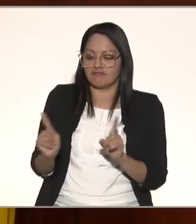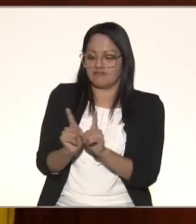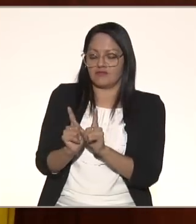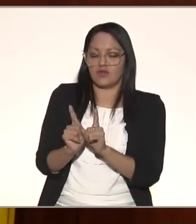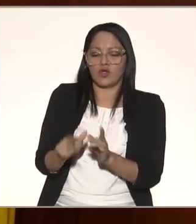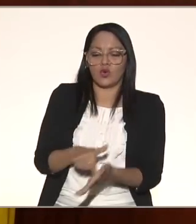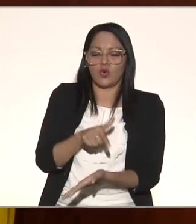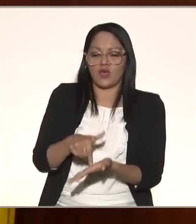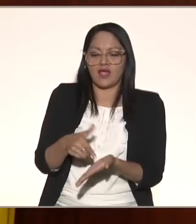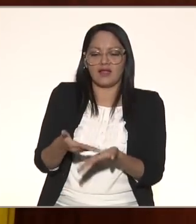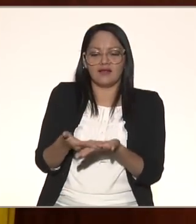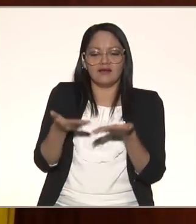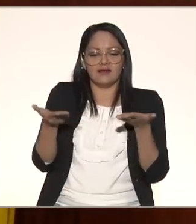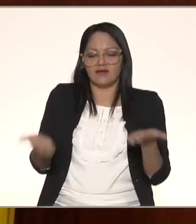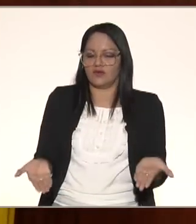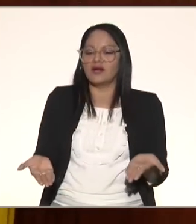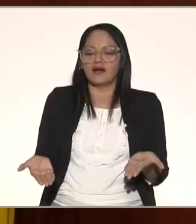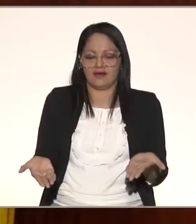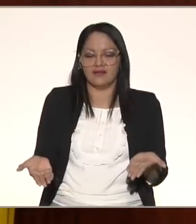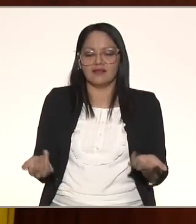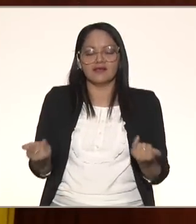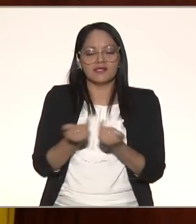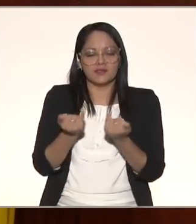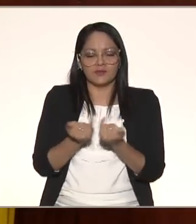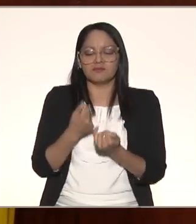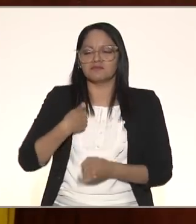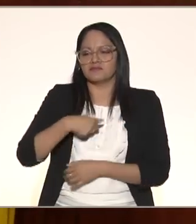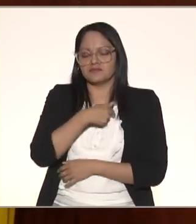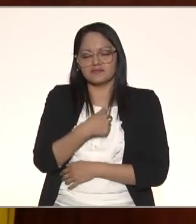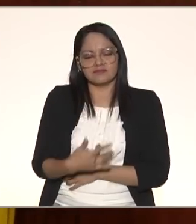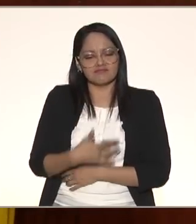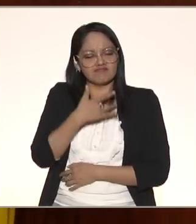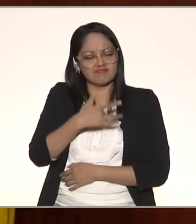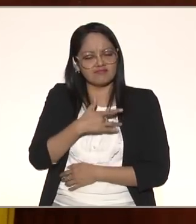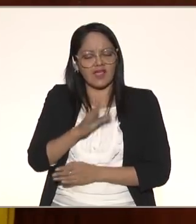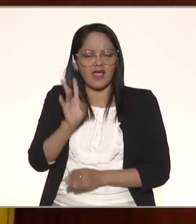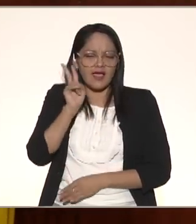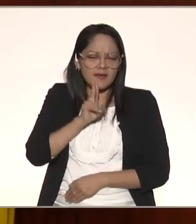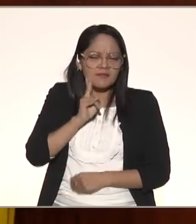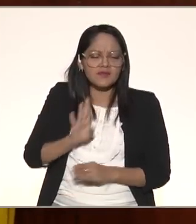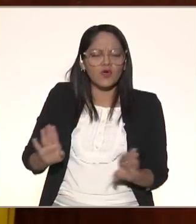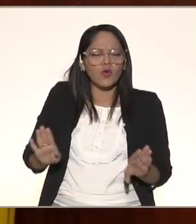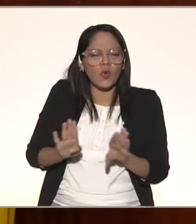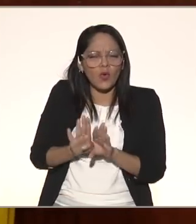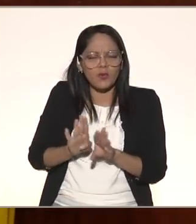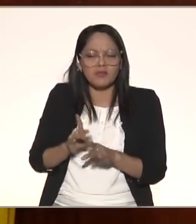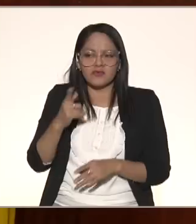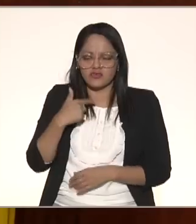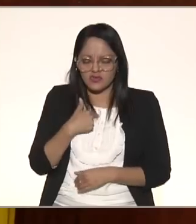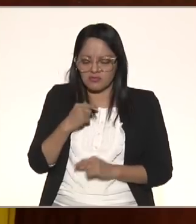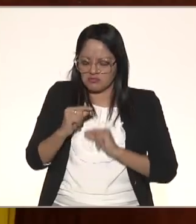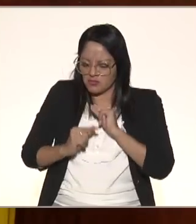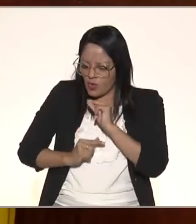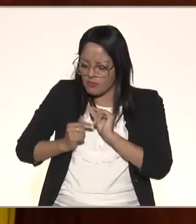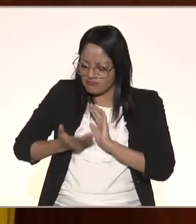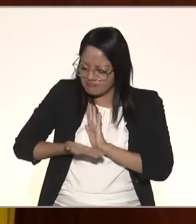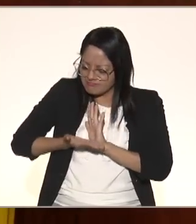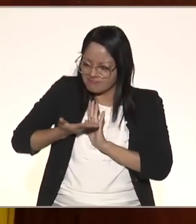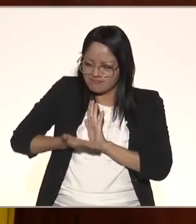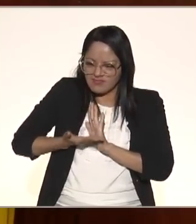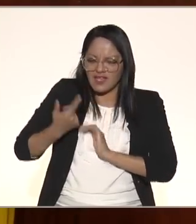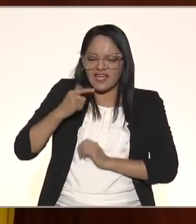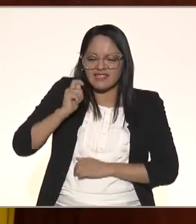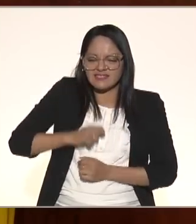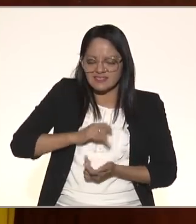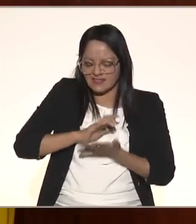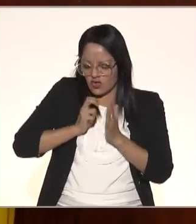presente estar constantemente construyéndonos saber que todo el tiempo soy una obra en construcción es una parte indispensable